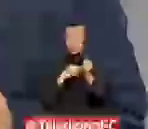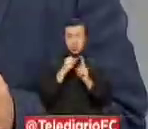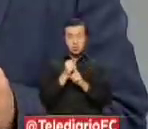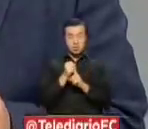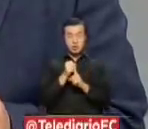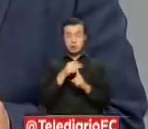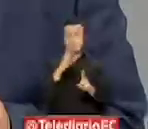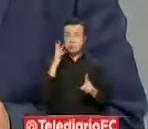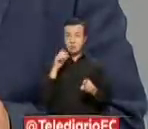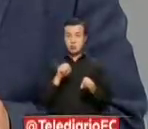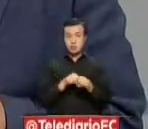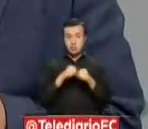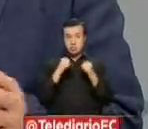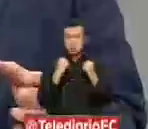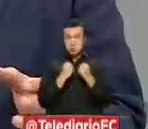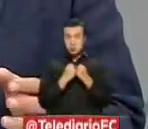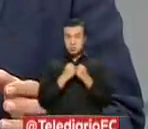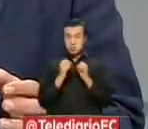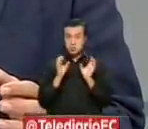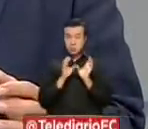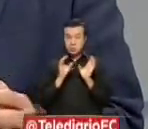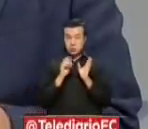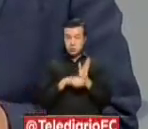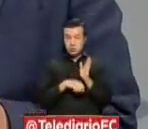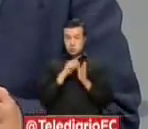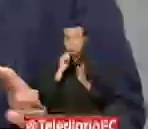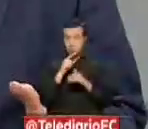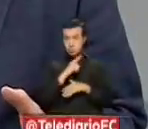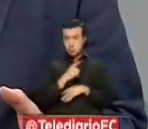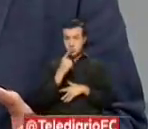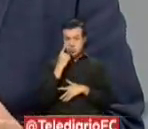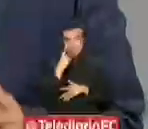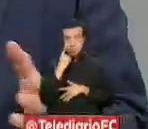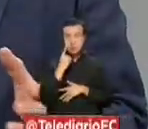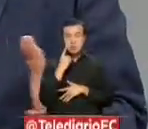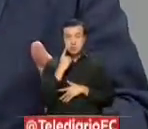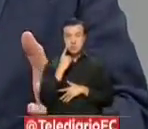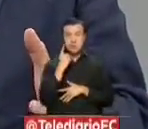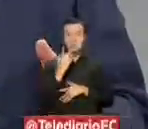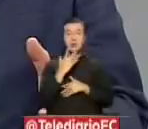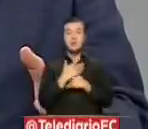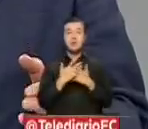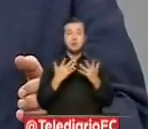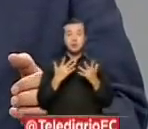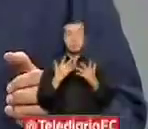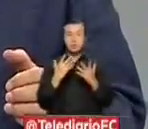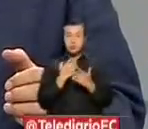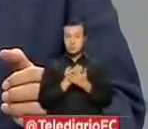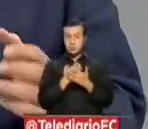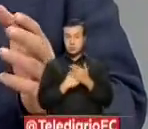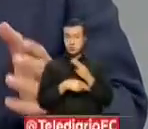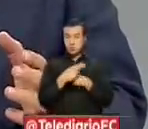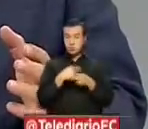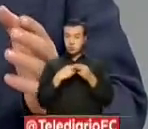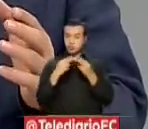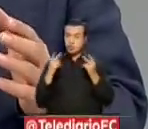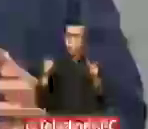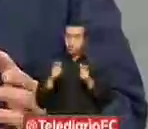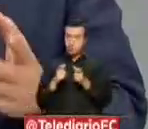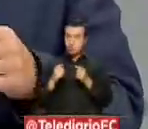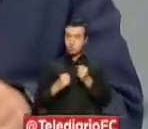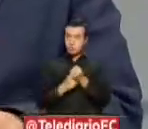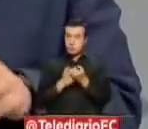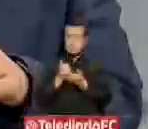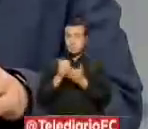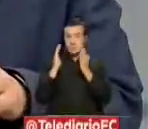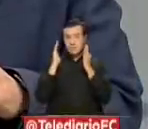impacto social certificado, comprobado. Esto es el sector de la economía popular y